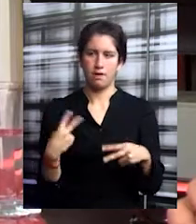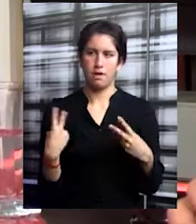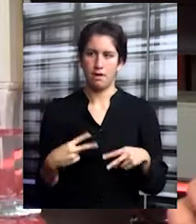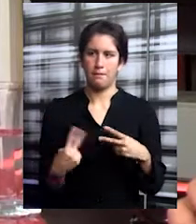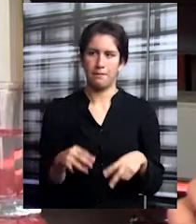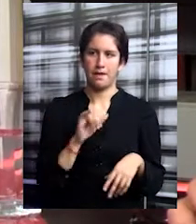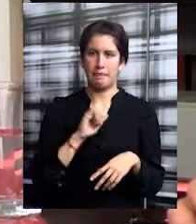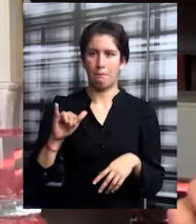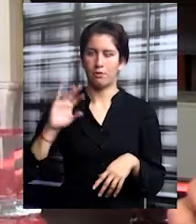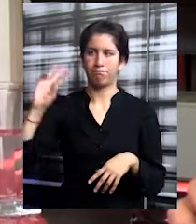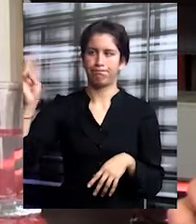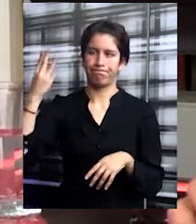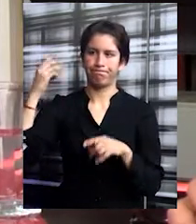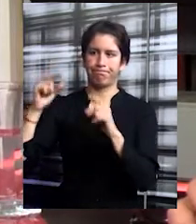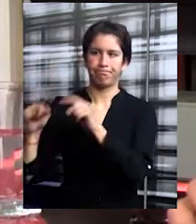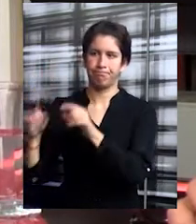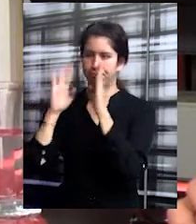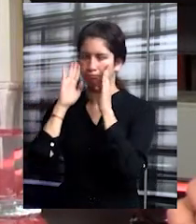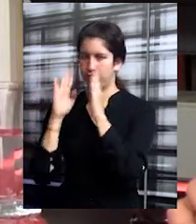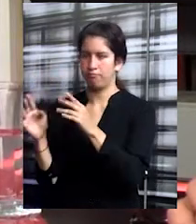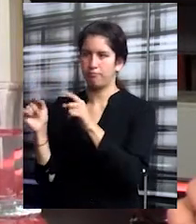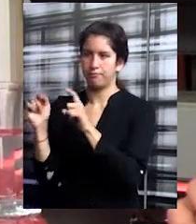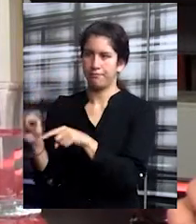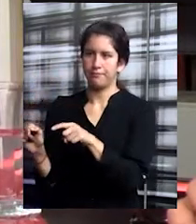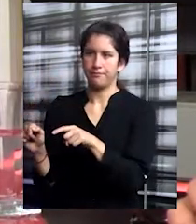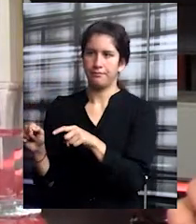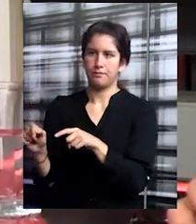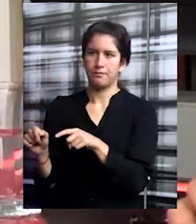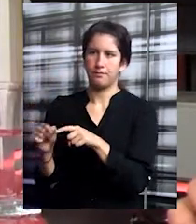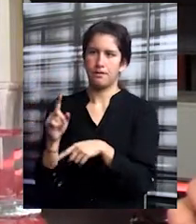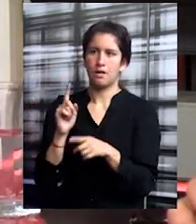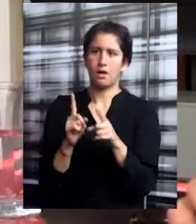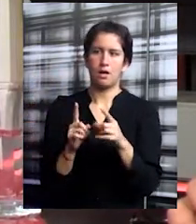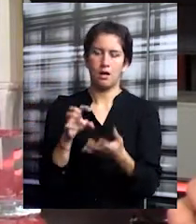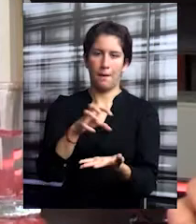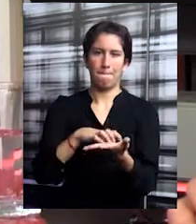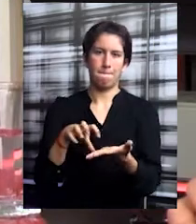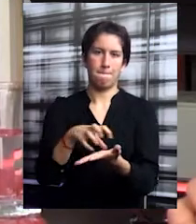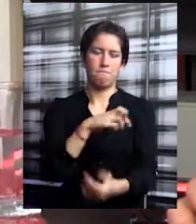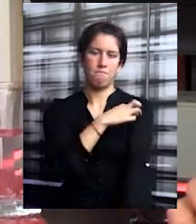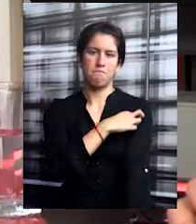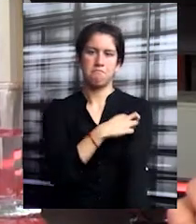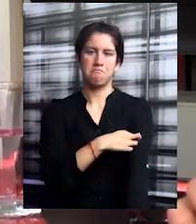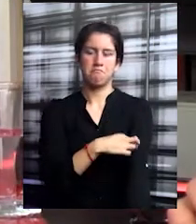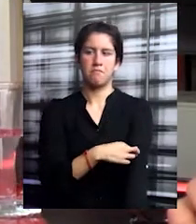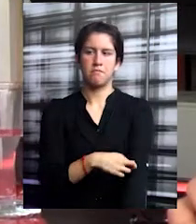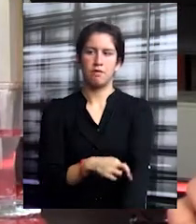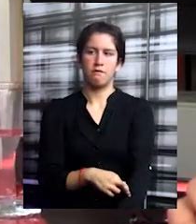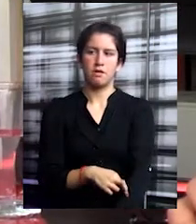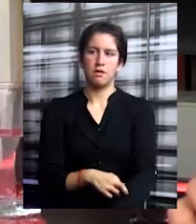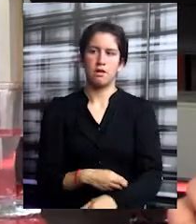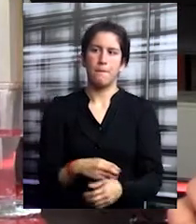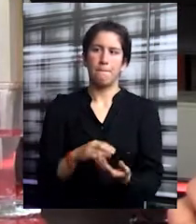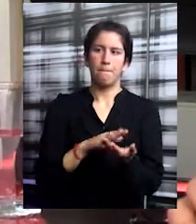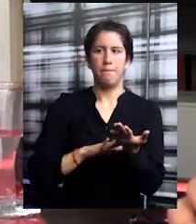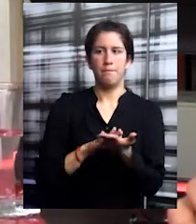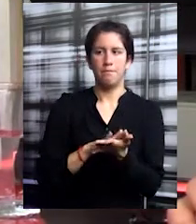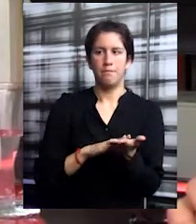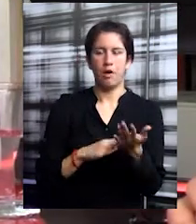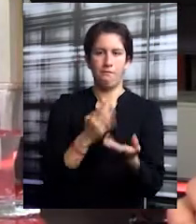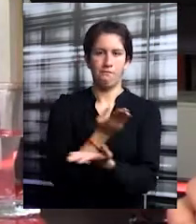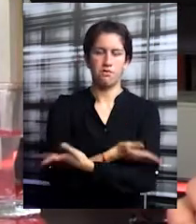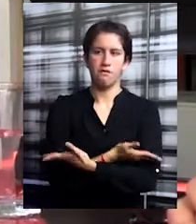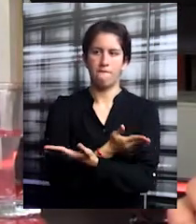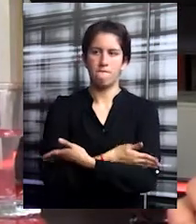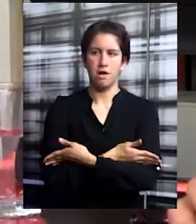la tercera centralización, que es la que aglutina a las capitales de provincia. Entonces, claro, por ejemplo, en San Felipe, en los